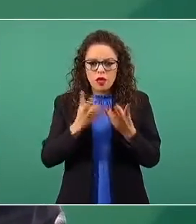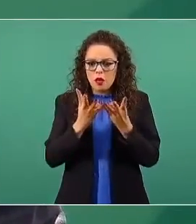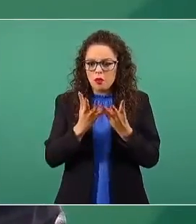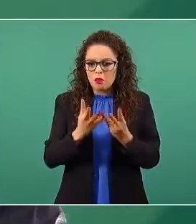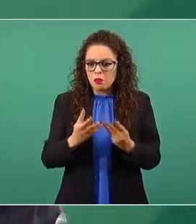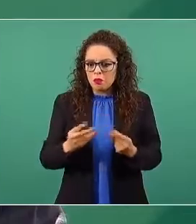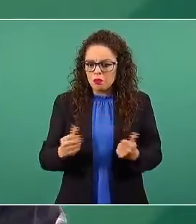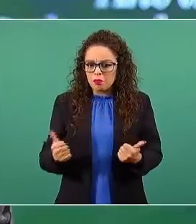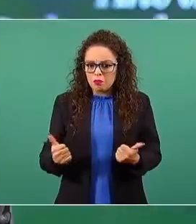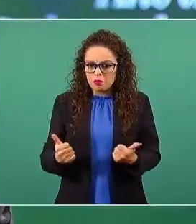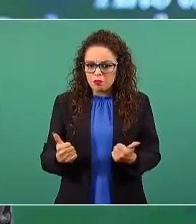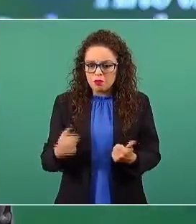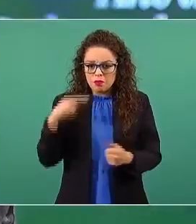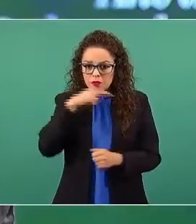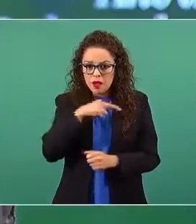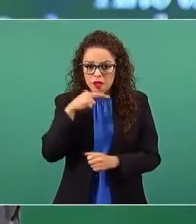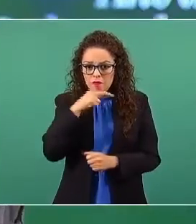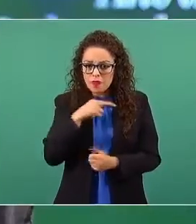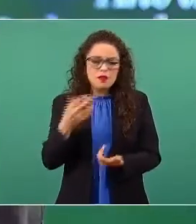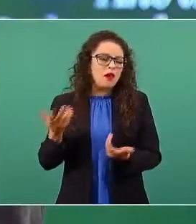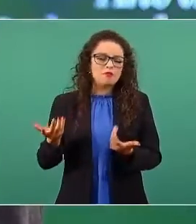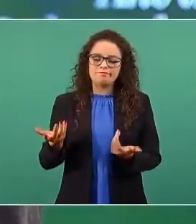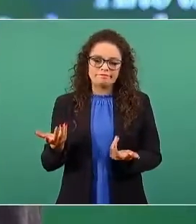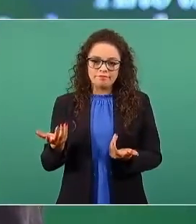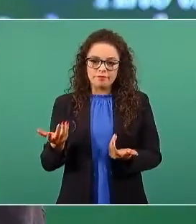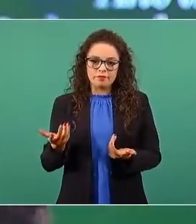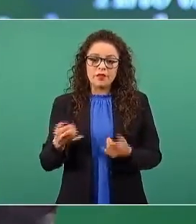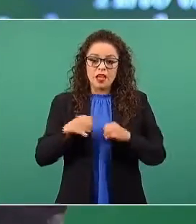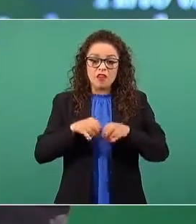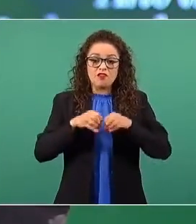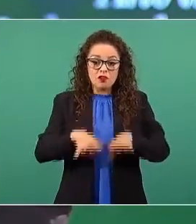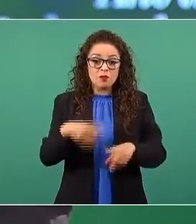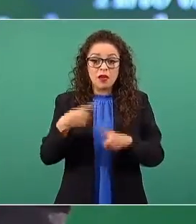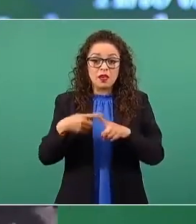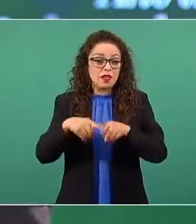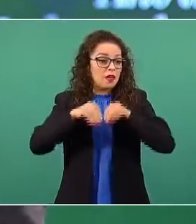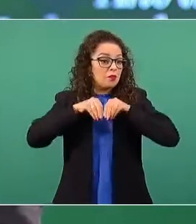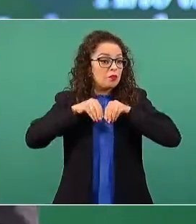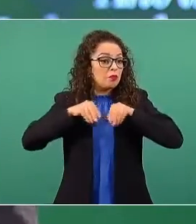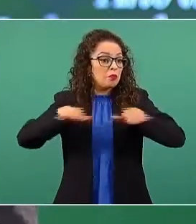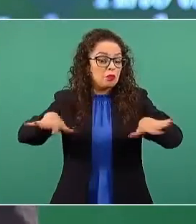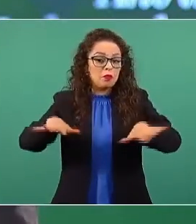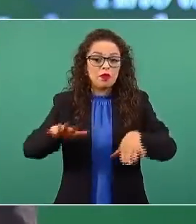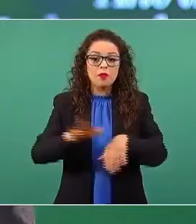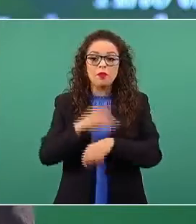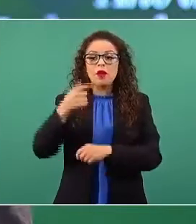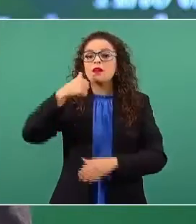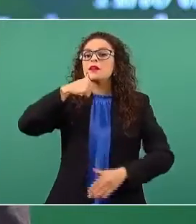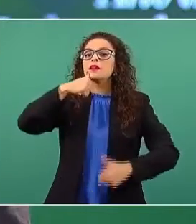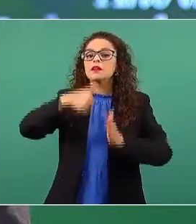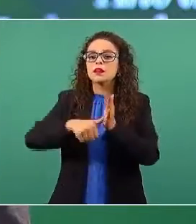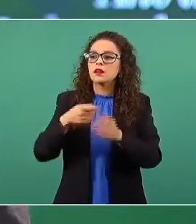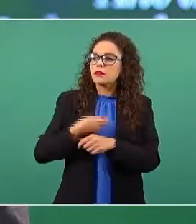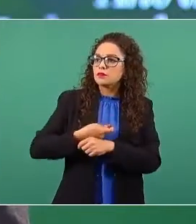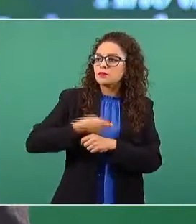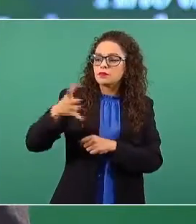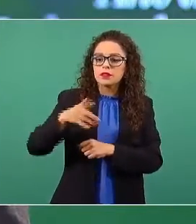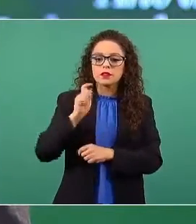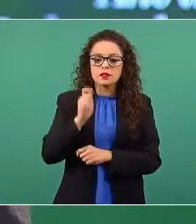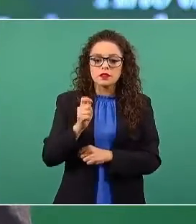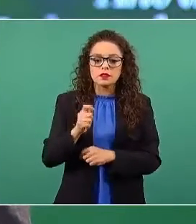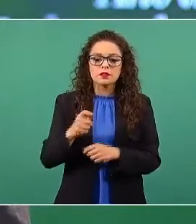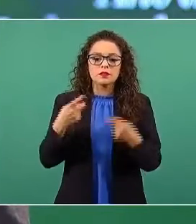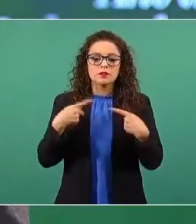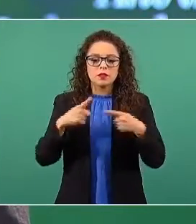un periodo razonable. Por ahí se difundió la información a partir de que se publicó la carta que se le envió a los participantes